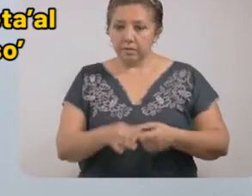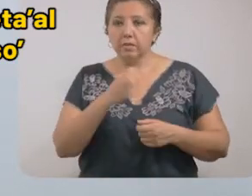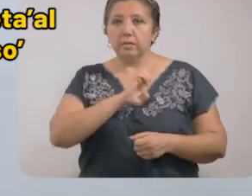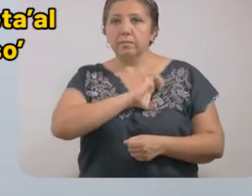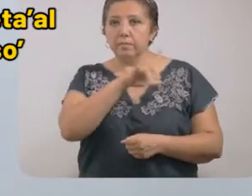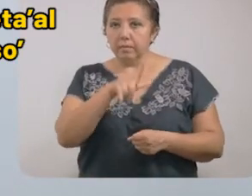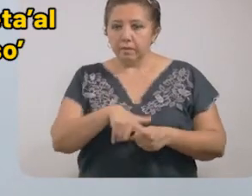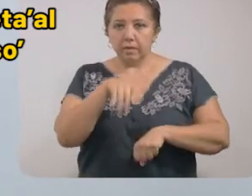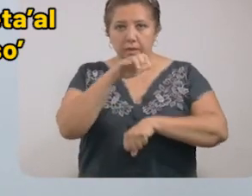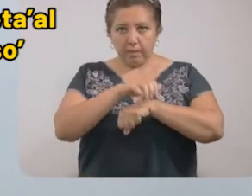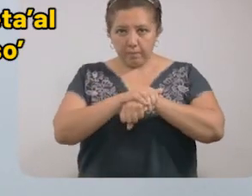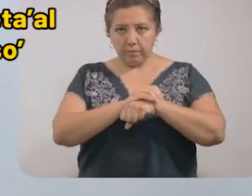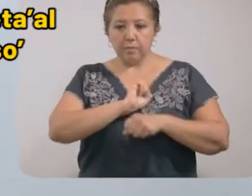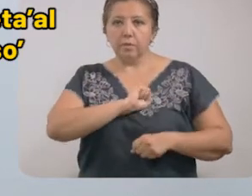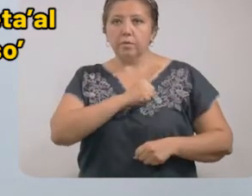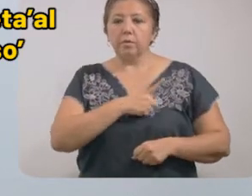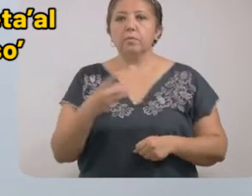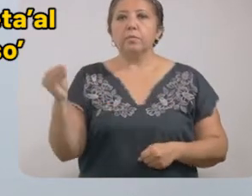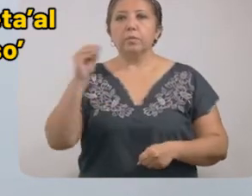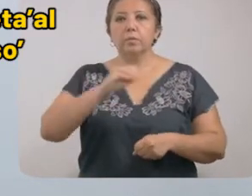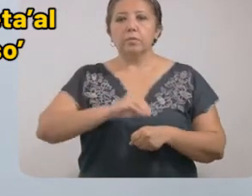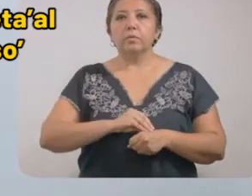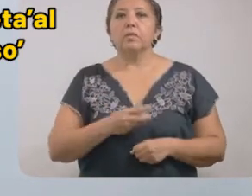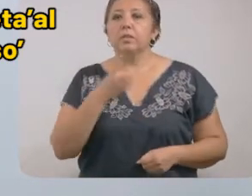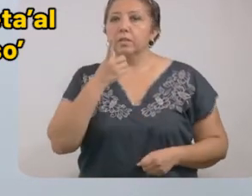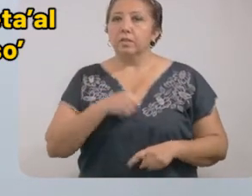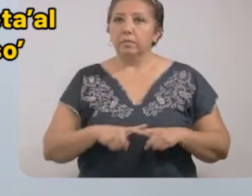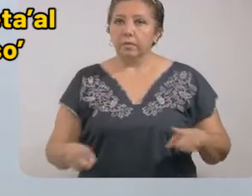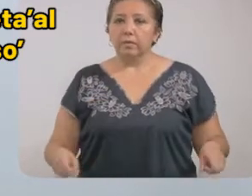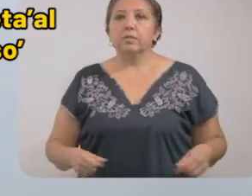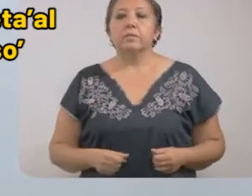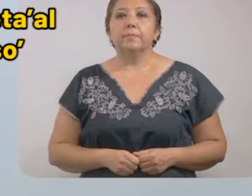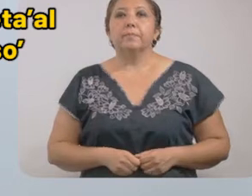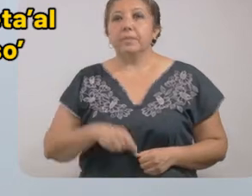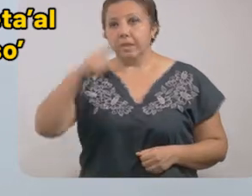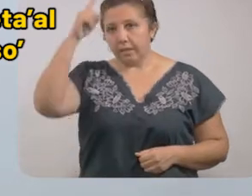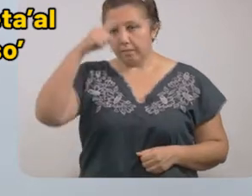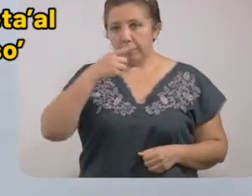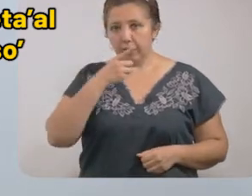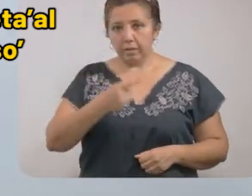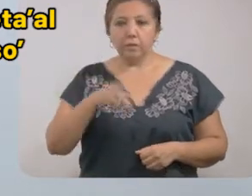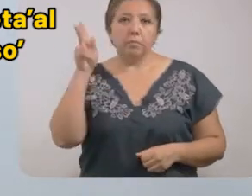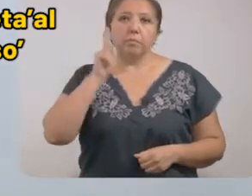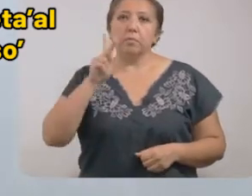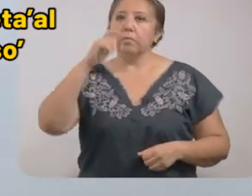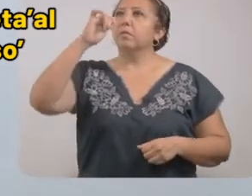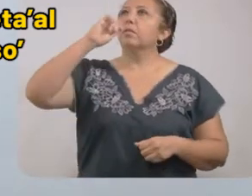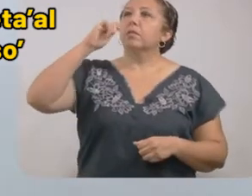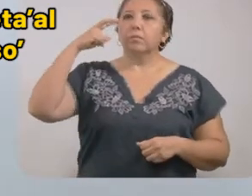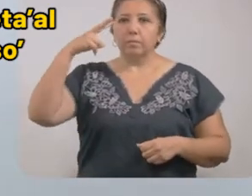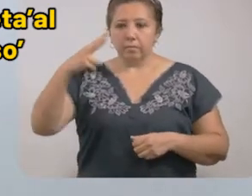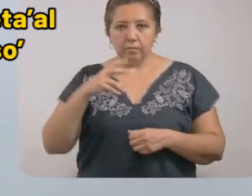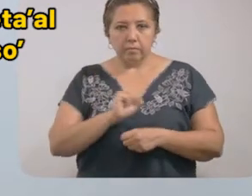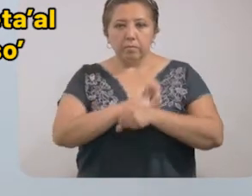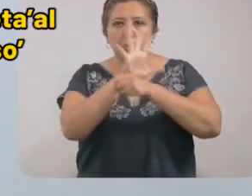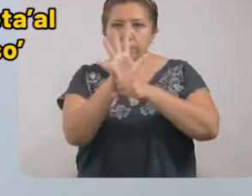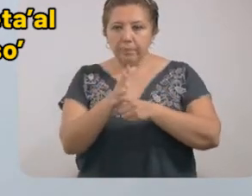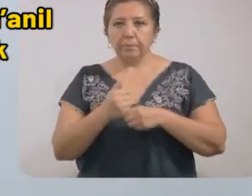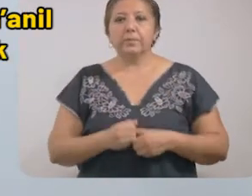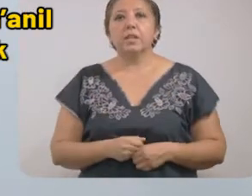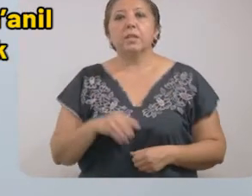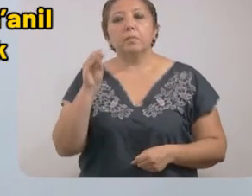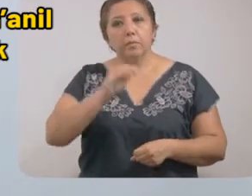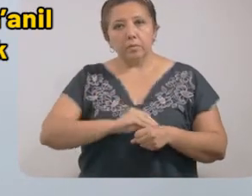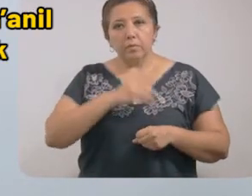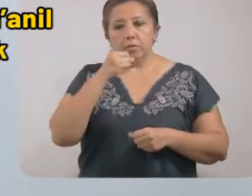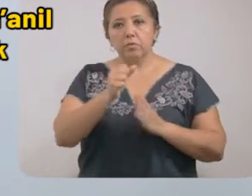brigadas especiales de amigos de la salud, se sumaría la instalación de módulos itinerantes para la toma de muestras para detección oportuna del coronavirus y